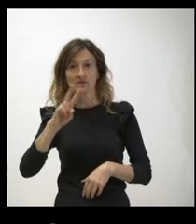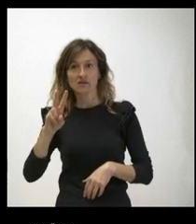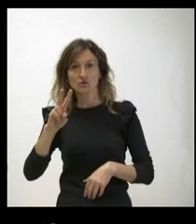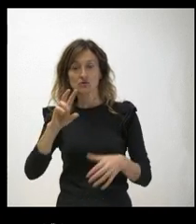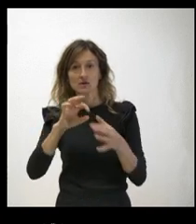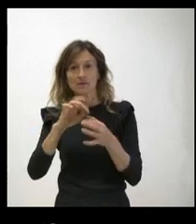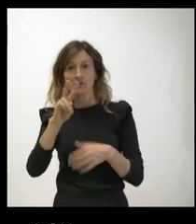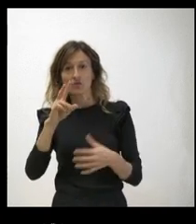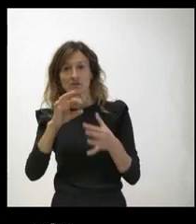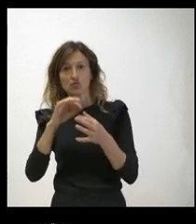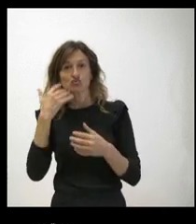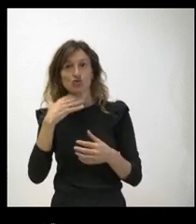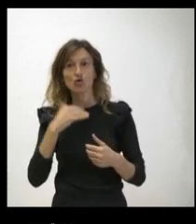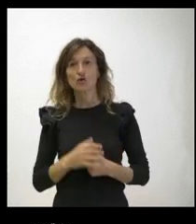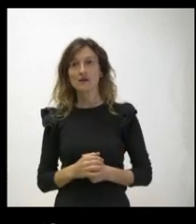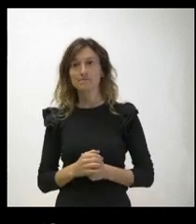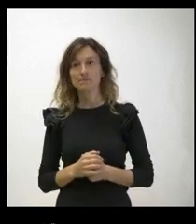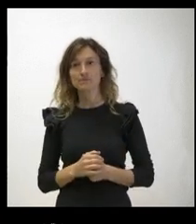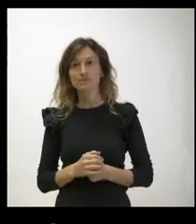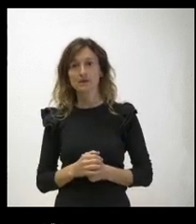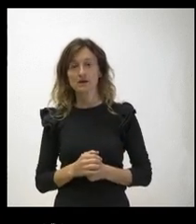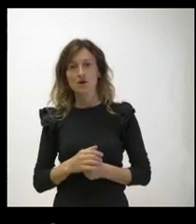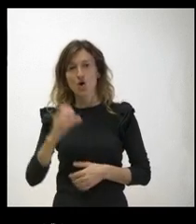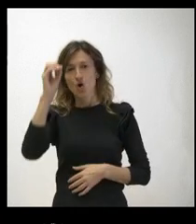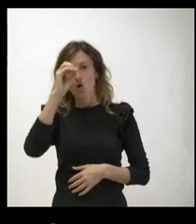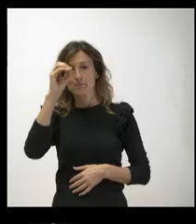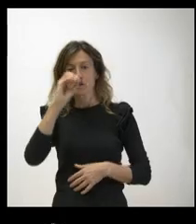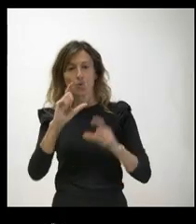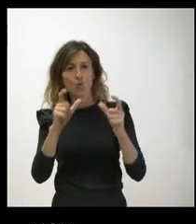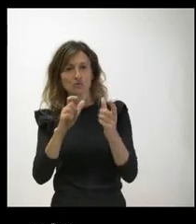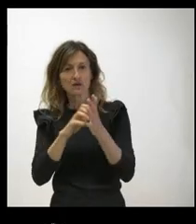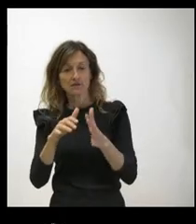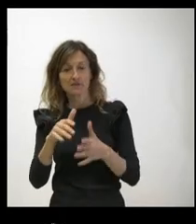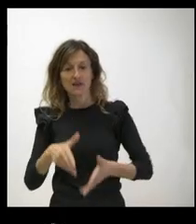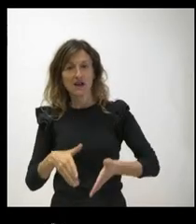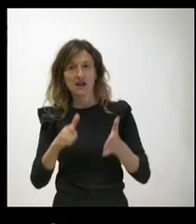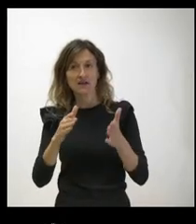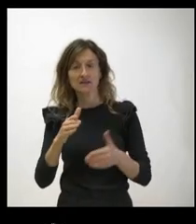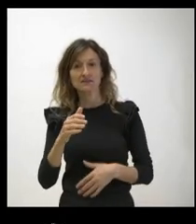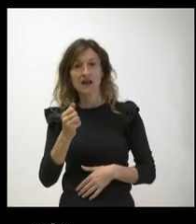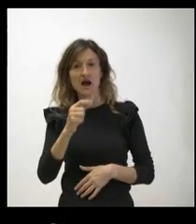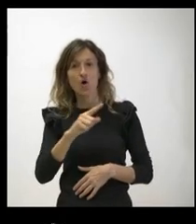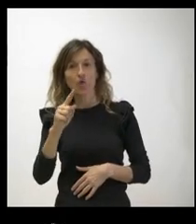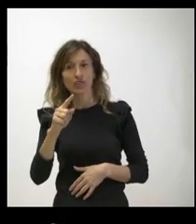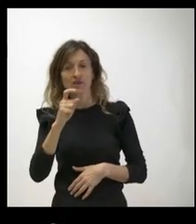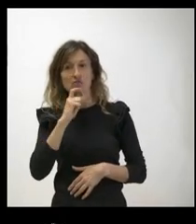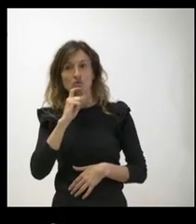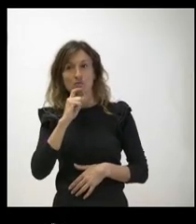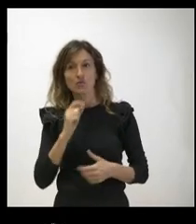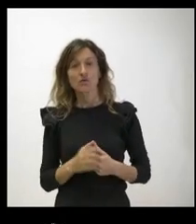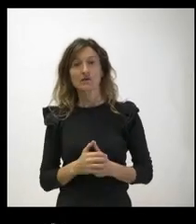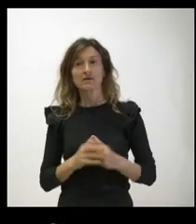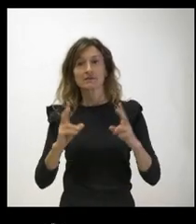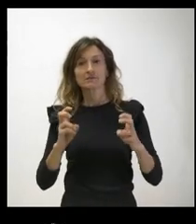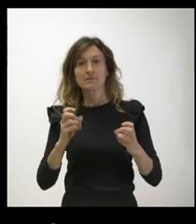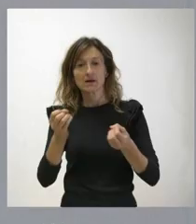vz con Soria no sé cómo valora la junta la situación de esta infraestructura la 11 y la falta de noticia respecto a